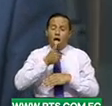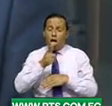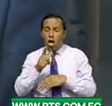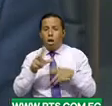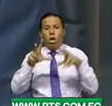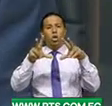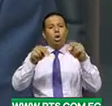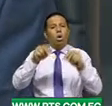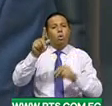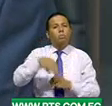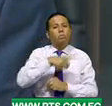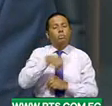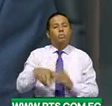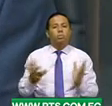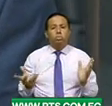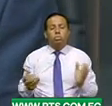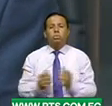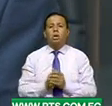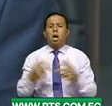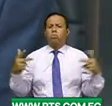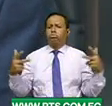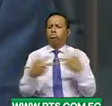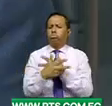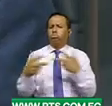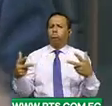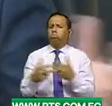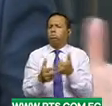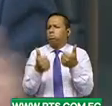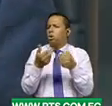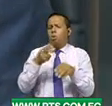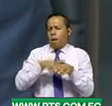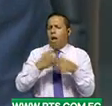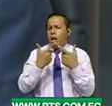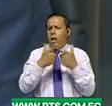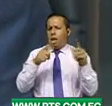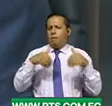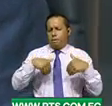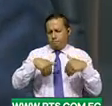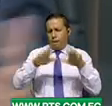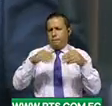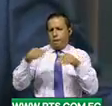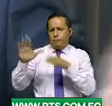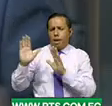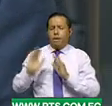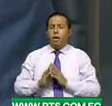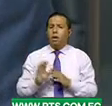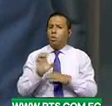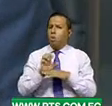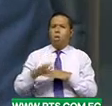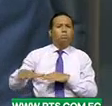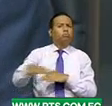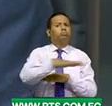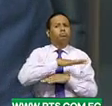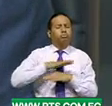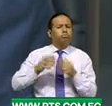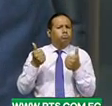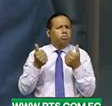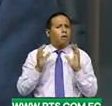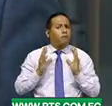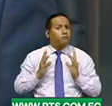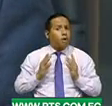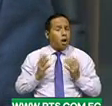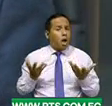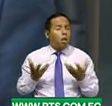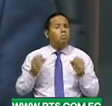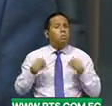No se han generado restricciones vehiculares en los ejes y en los troncales a nivel nacional, por lo tanto va a haber en estos periodos libre movilidad en